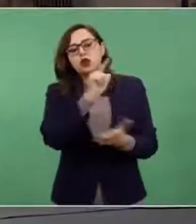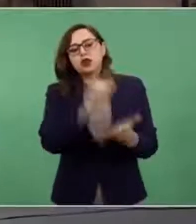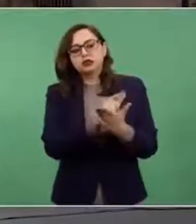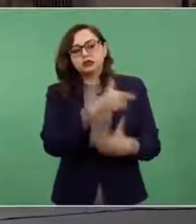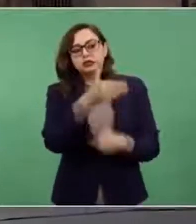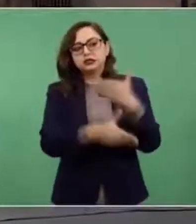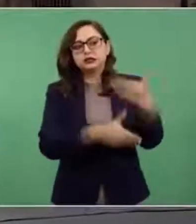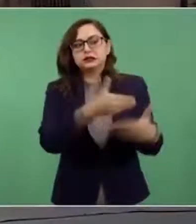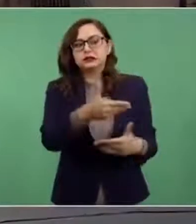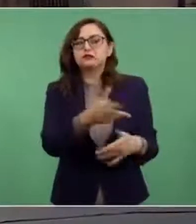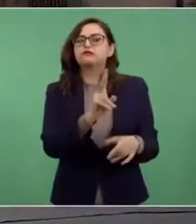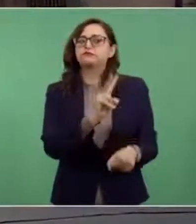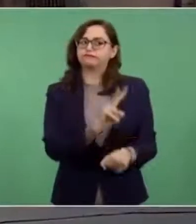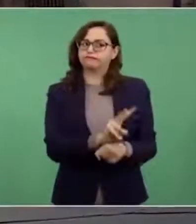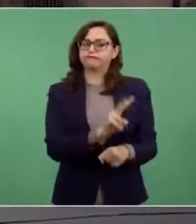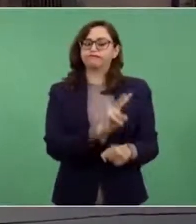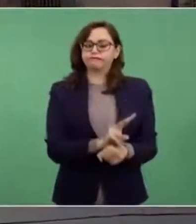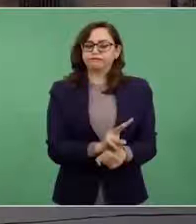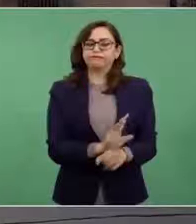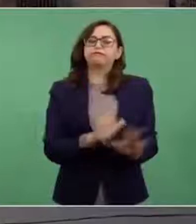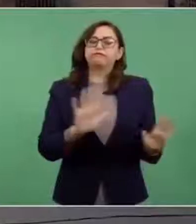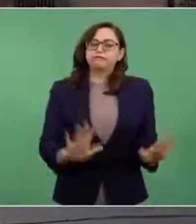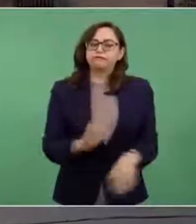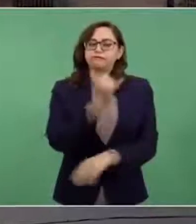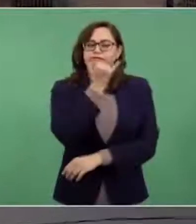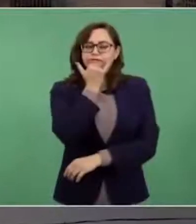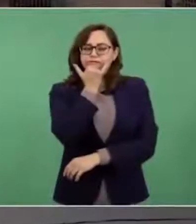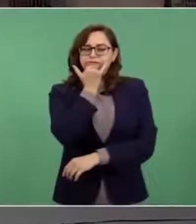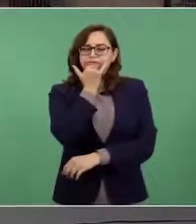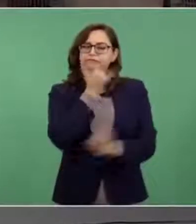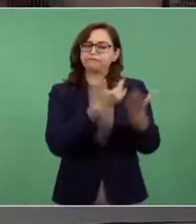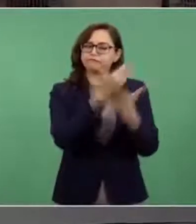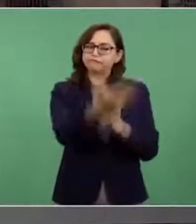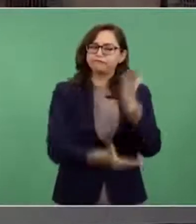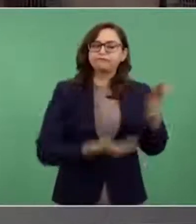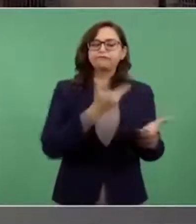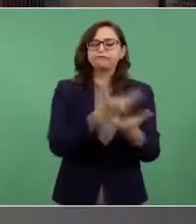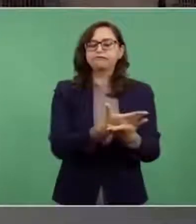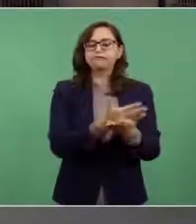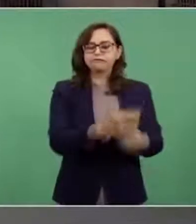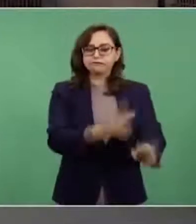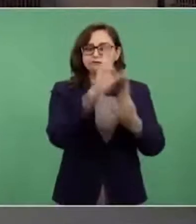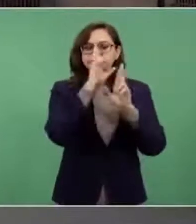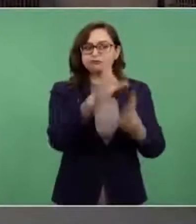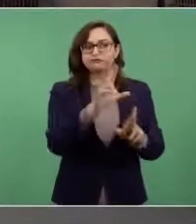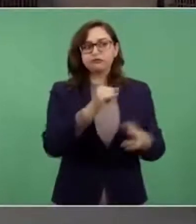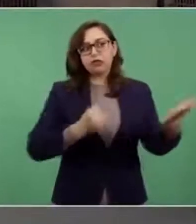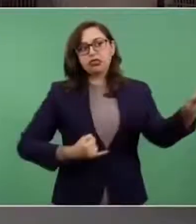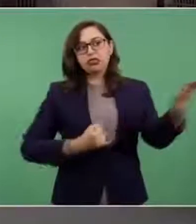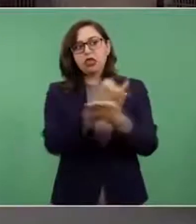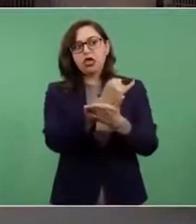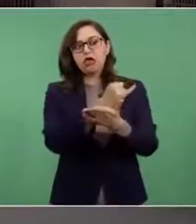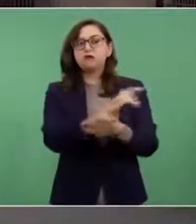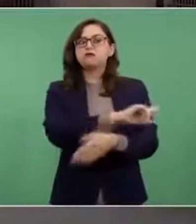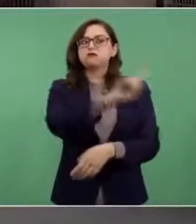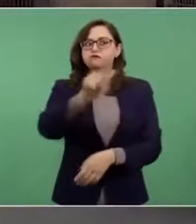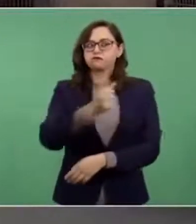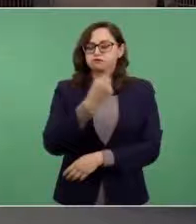y franqueza nos íbamos a pronunciar en su momento para